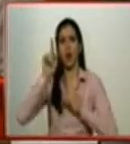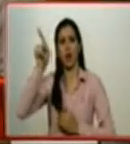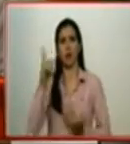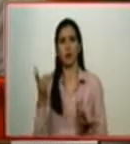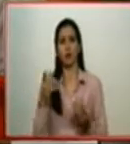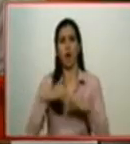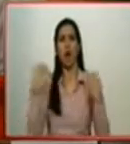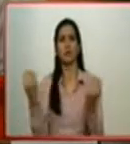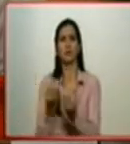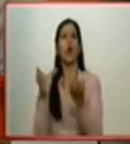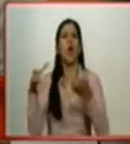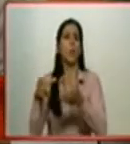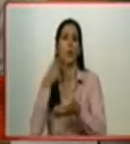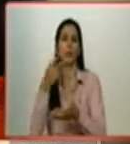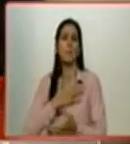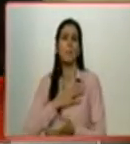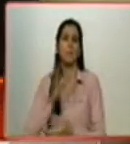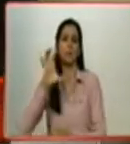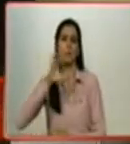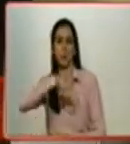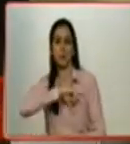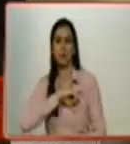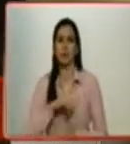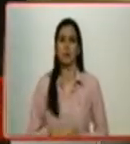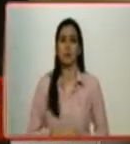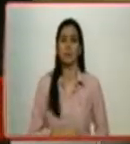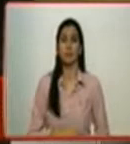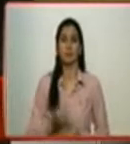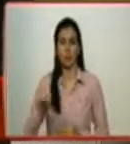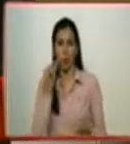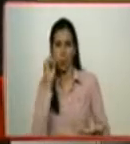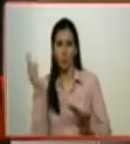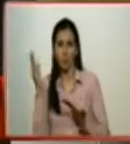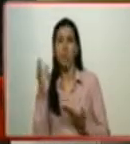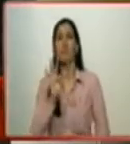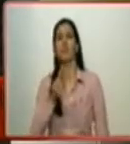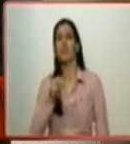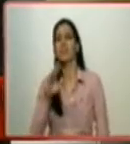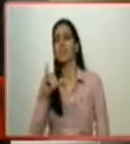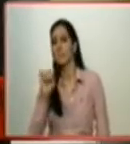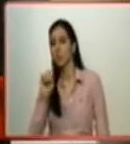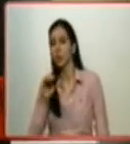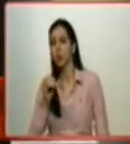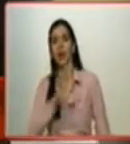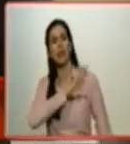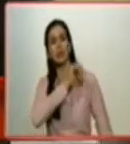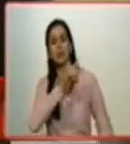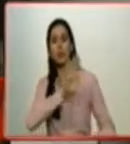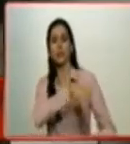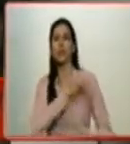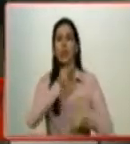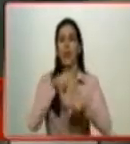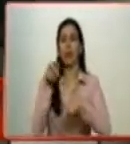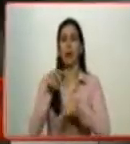las organizaciones políticas de mi país. Por su parte, Francisco Telémaco, rector de la Universidad Nacional Agrícola de